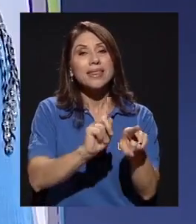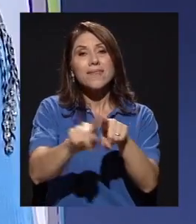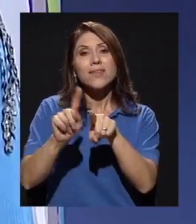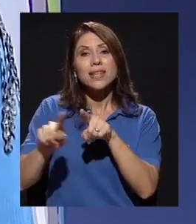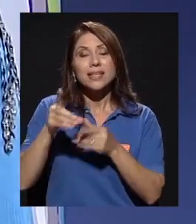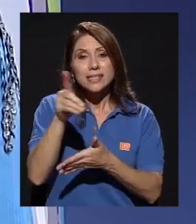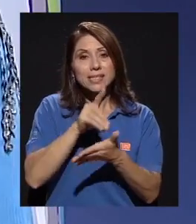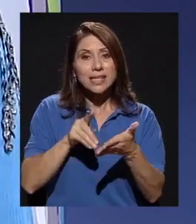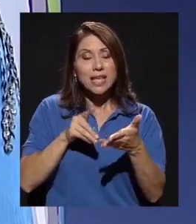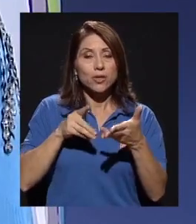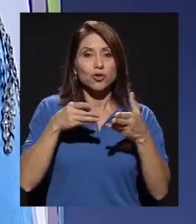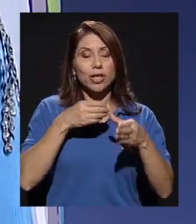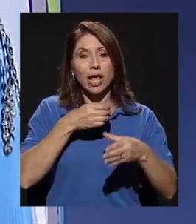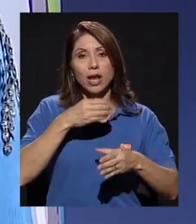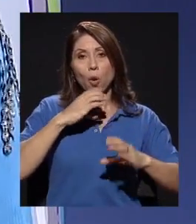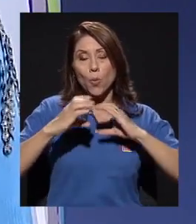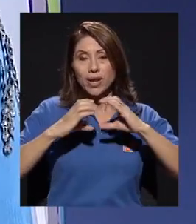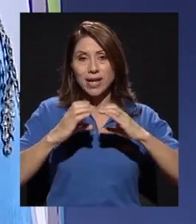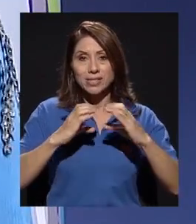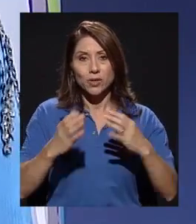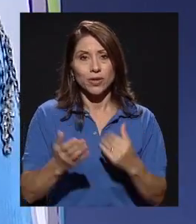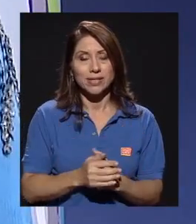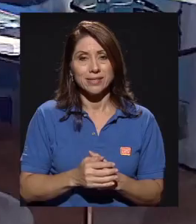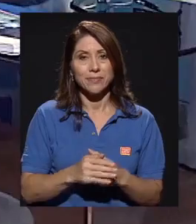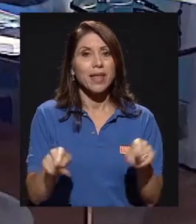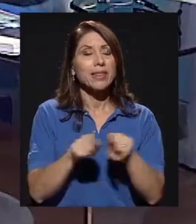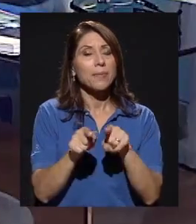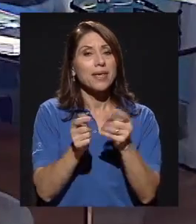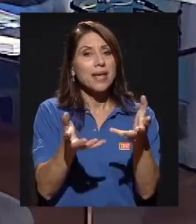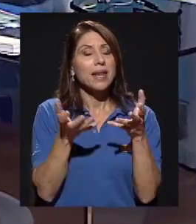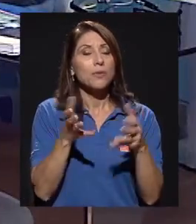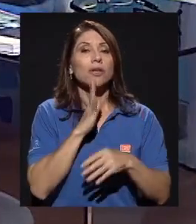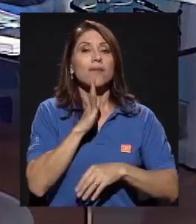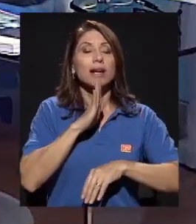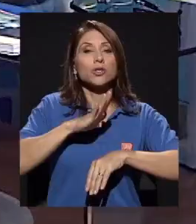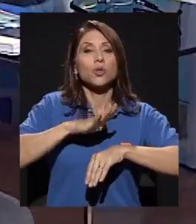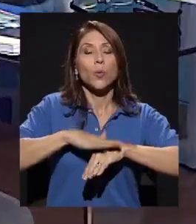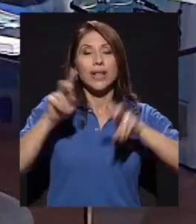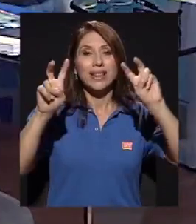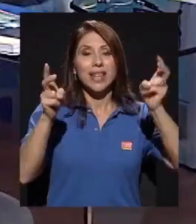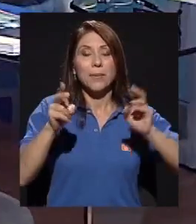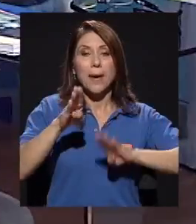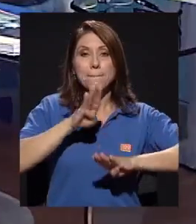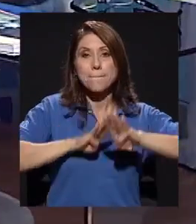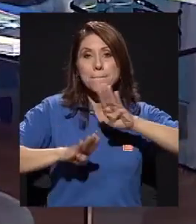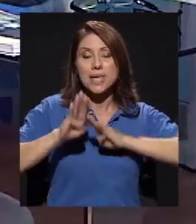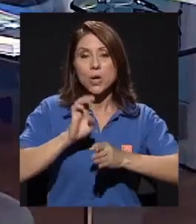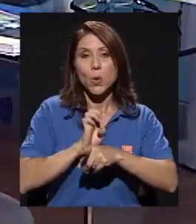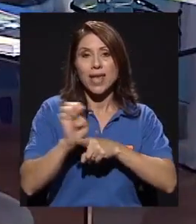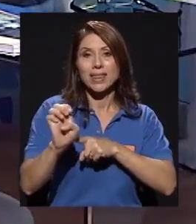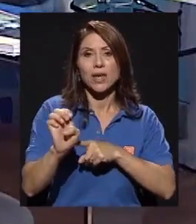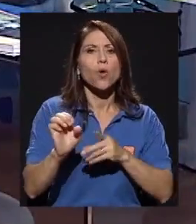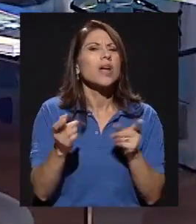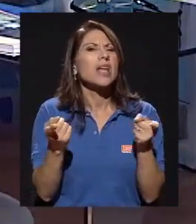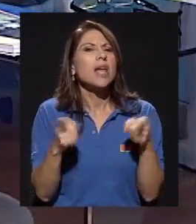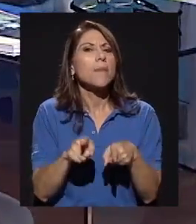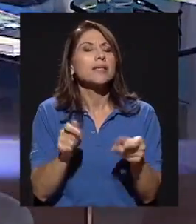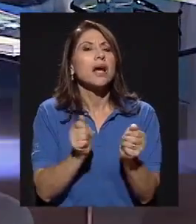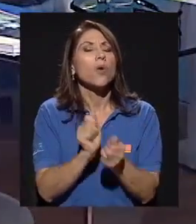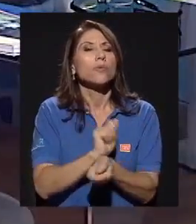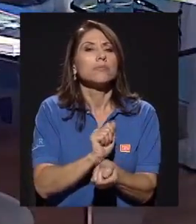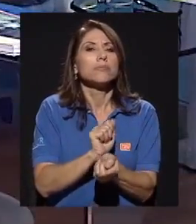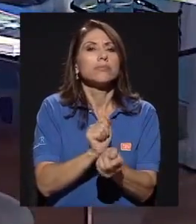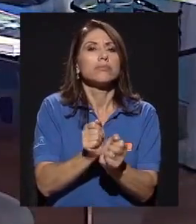eh quisiéramos saber también el tema eh discutir sobre el tema bioético o sea qué pasa con los cambios y las